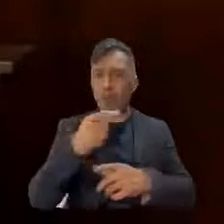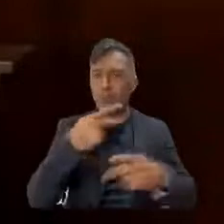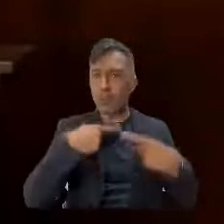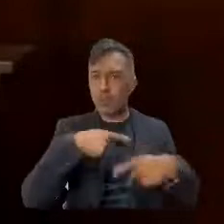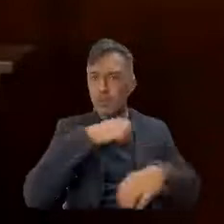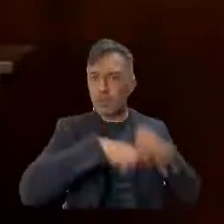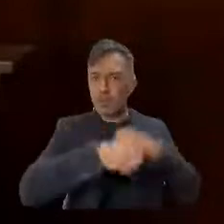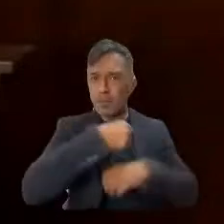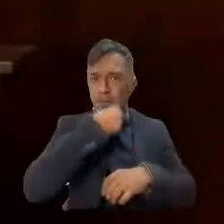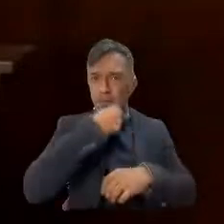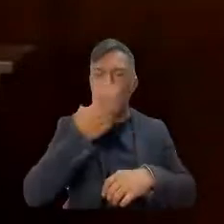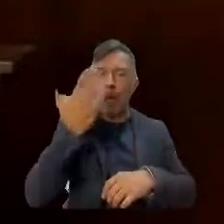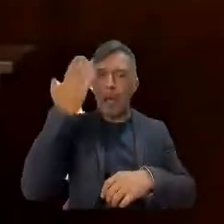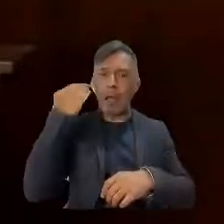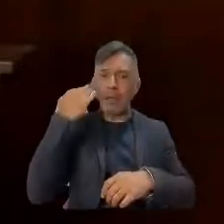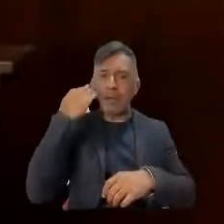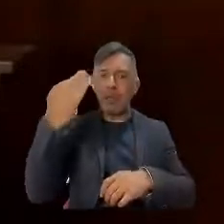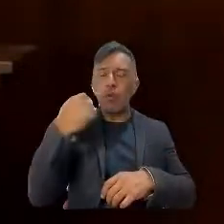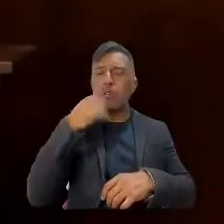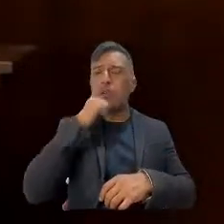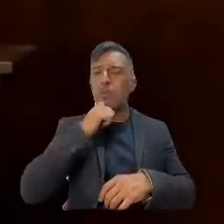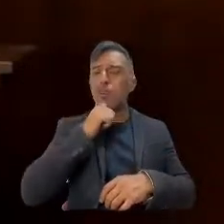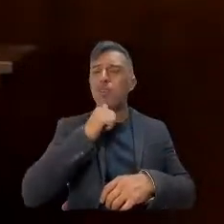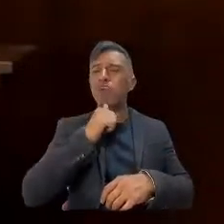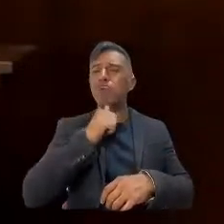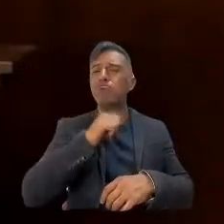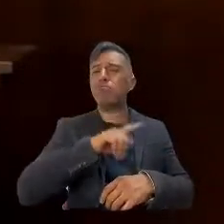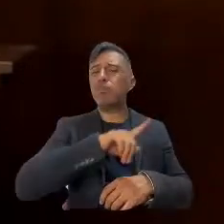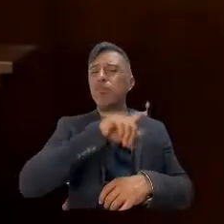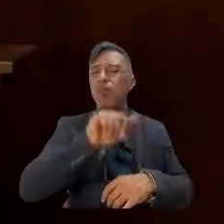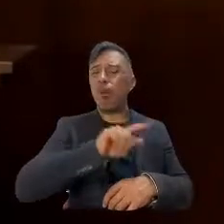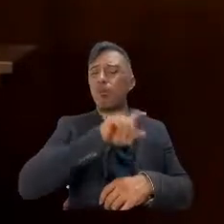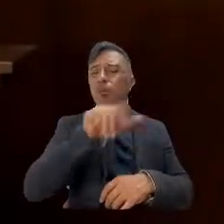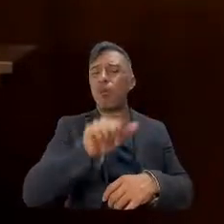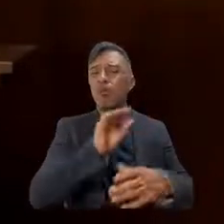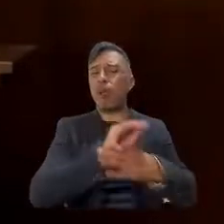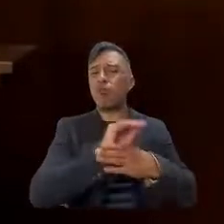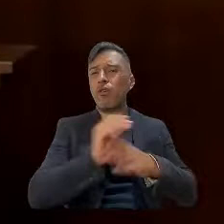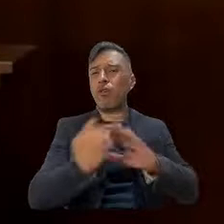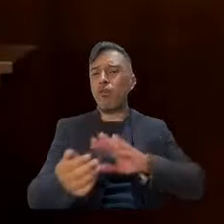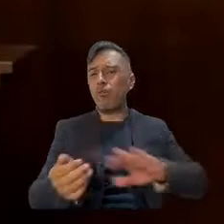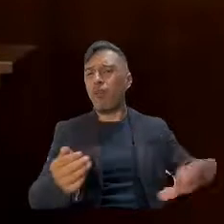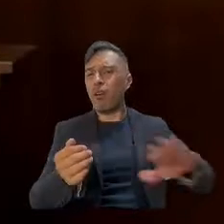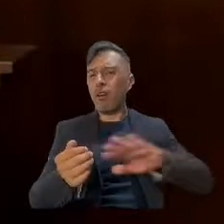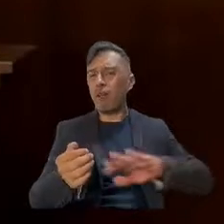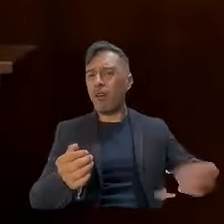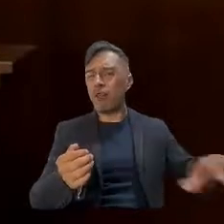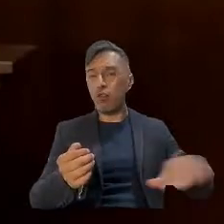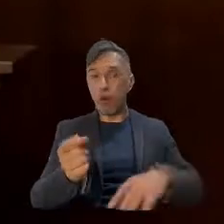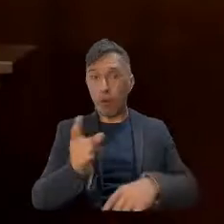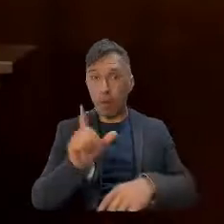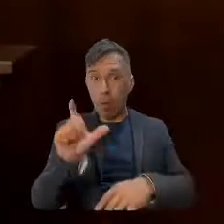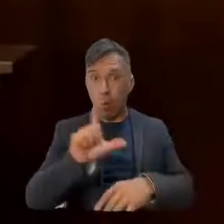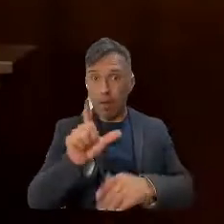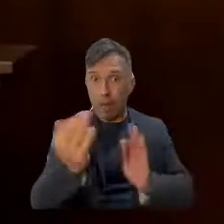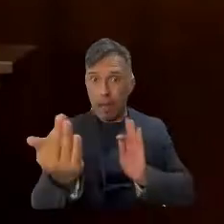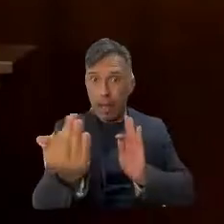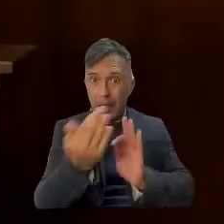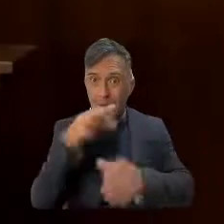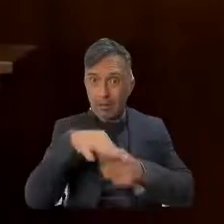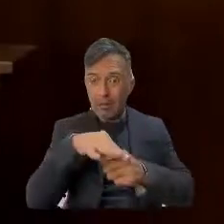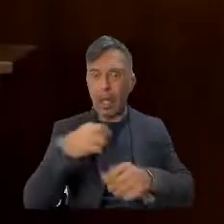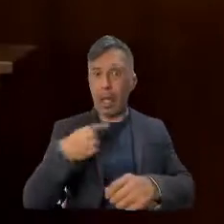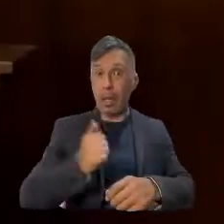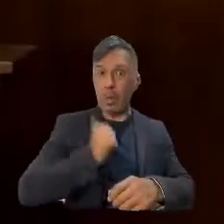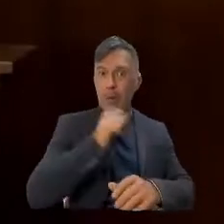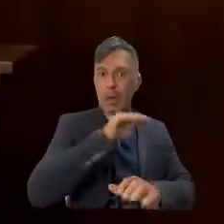segundo término, siempre relegados y abandonados, y utilizados únicamente electoralmente. Aquí hago un paréntesis, por lo